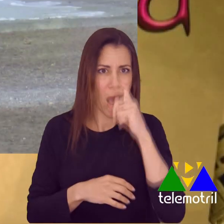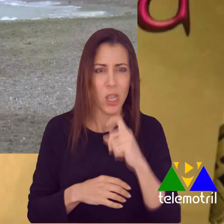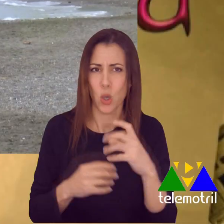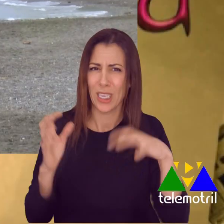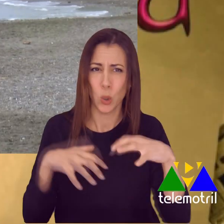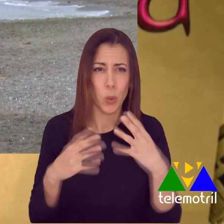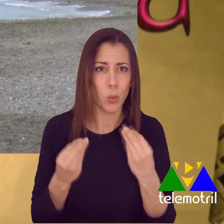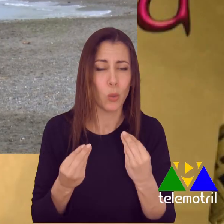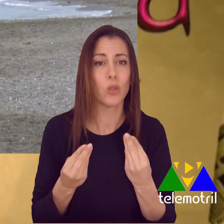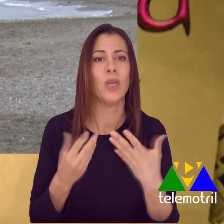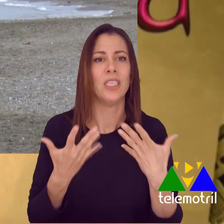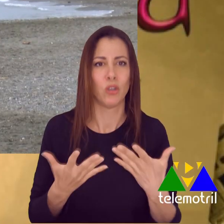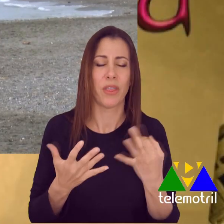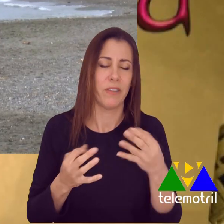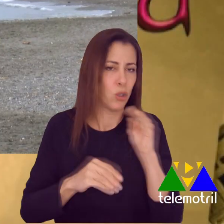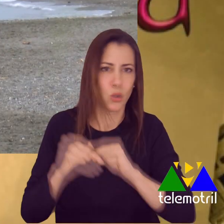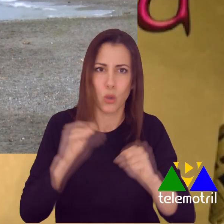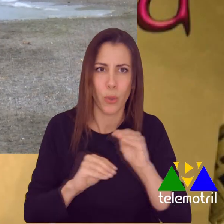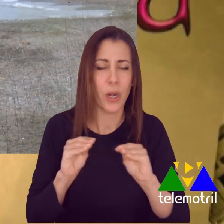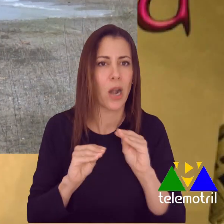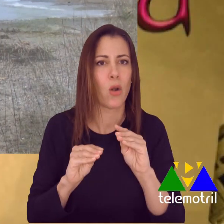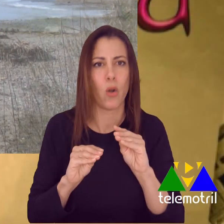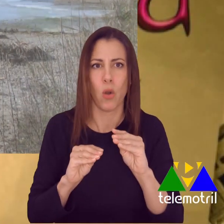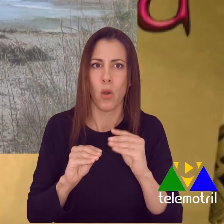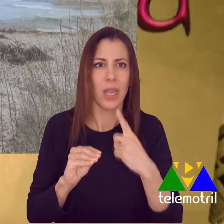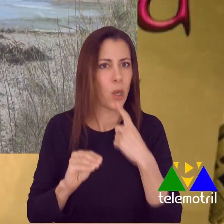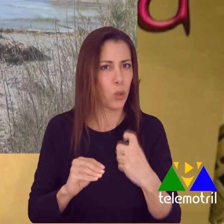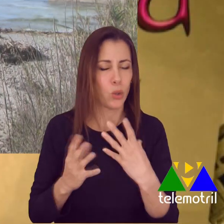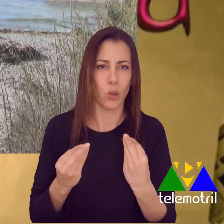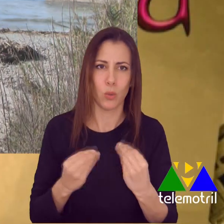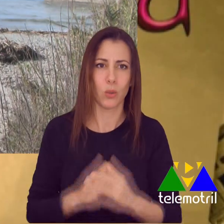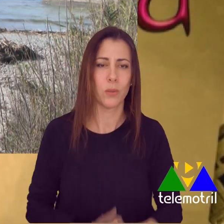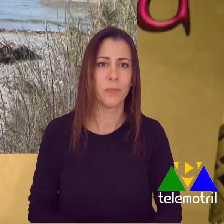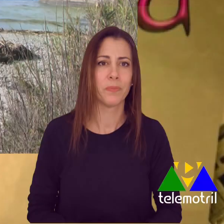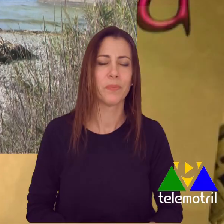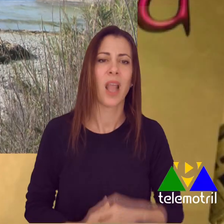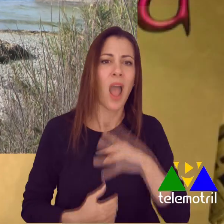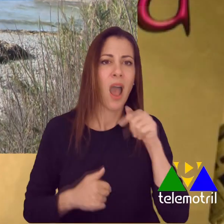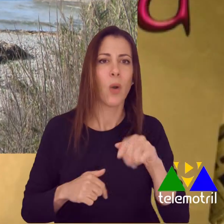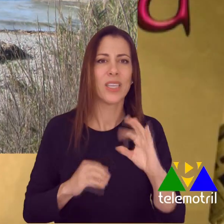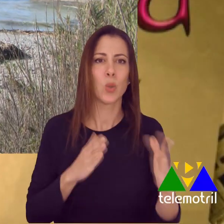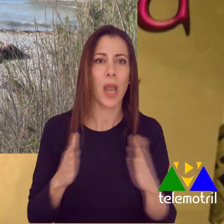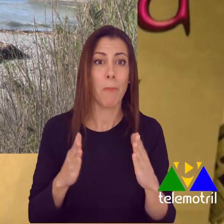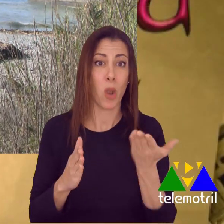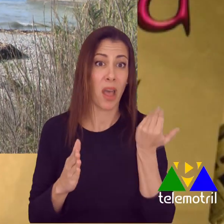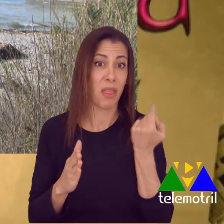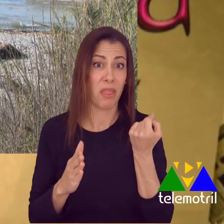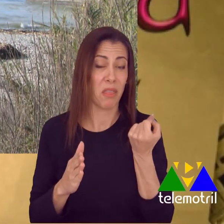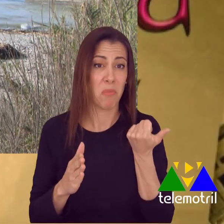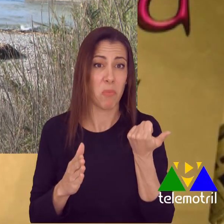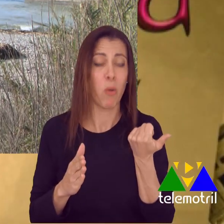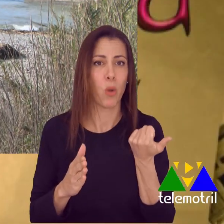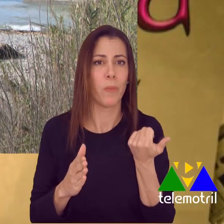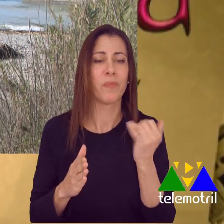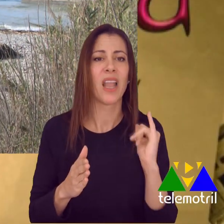lluvioso, tuvieron que solventarlo con muchas dificultades. Estamos precisamente en una época donde hace relativamente